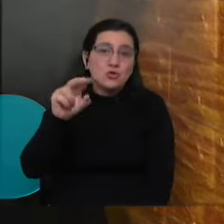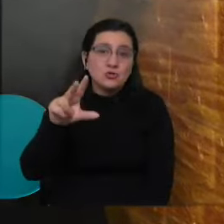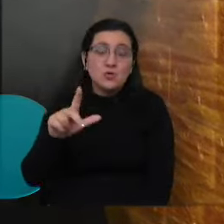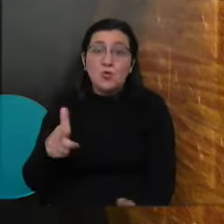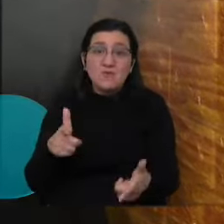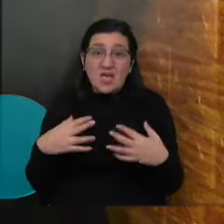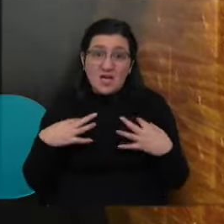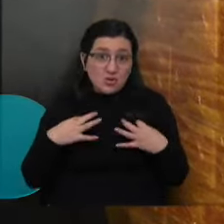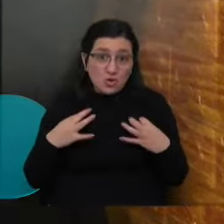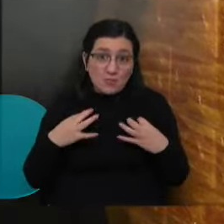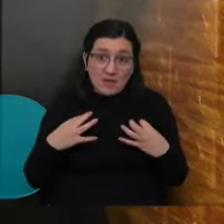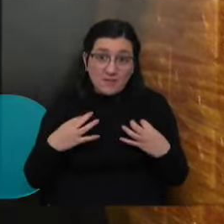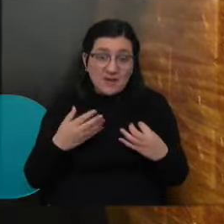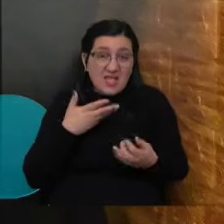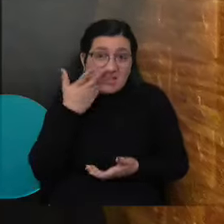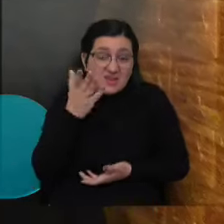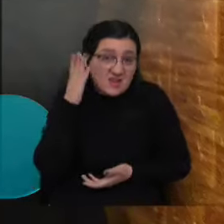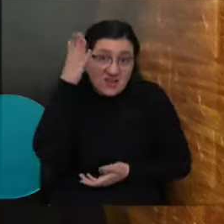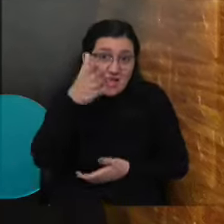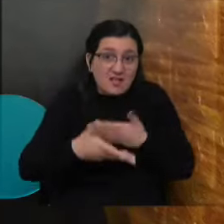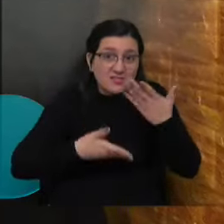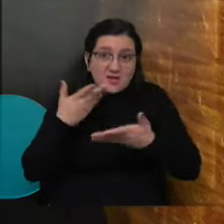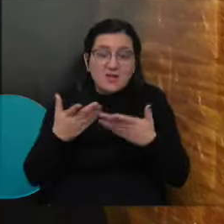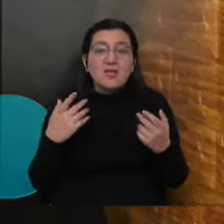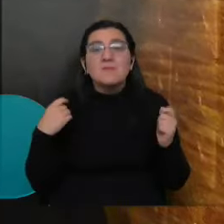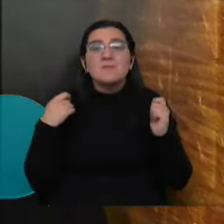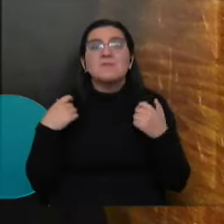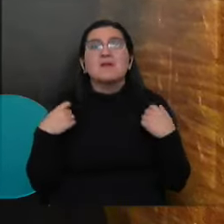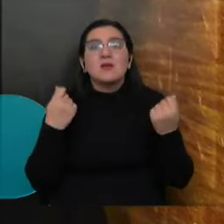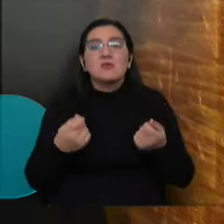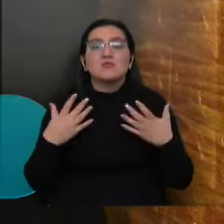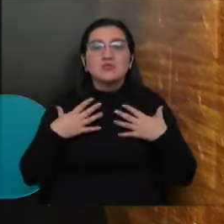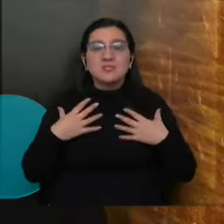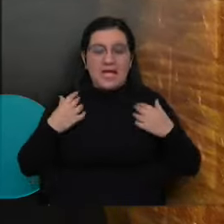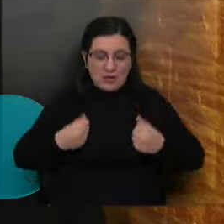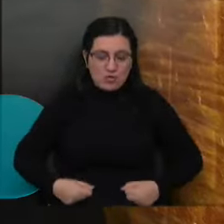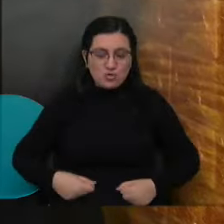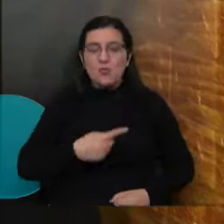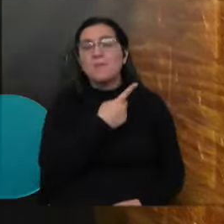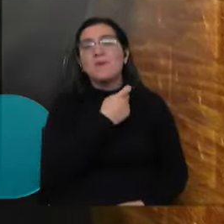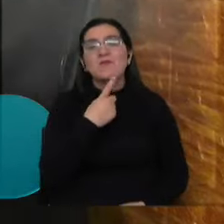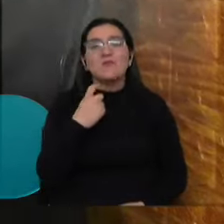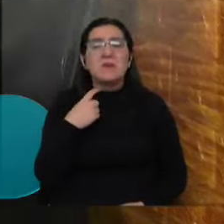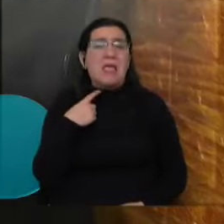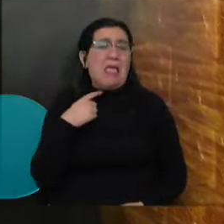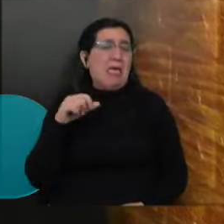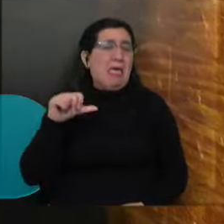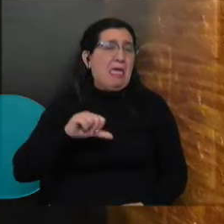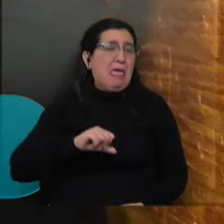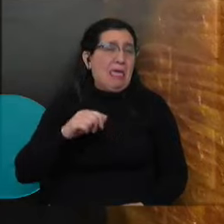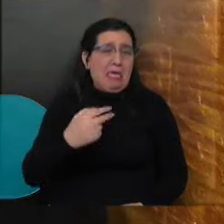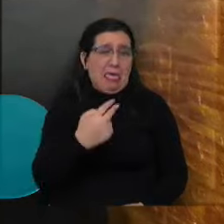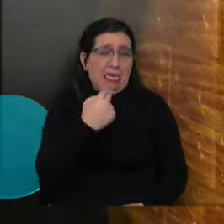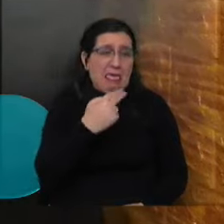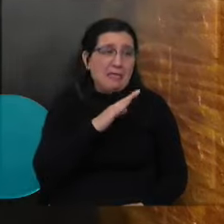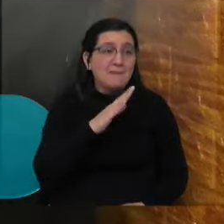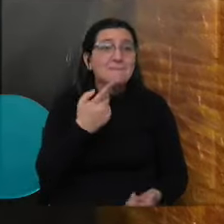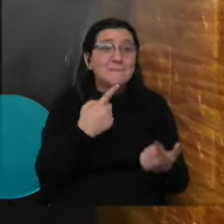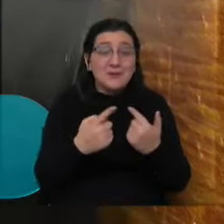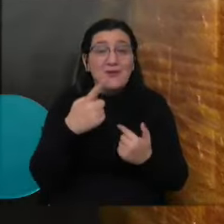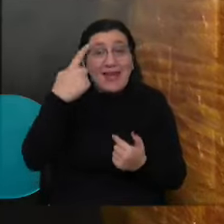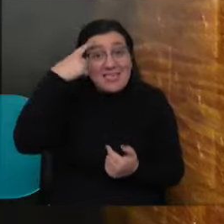pilcha para salir a cantar Ah claro y me regaló un saco de él y un perfume muy malo el perfume pero muy malo pero el gesto